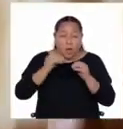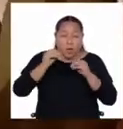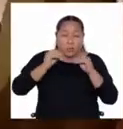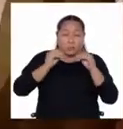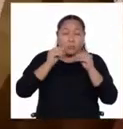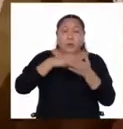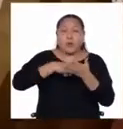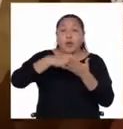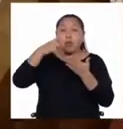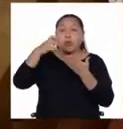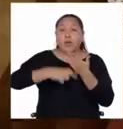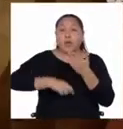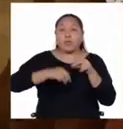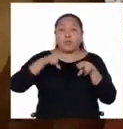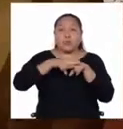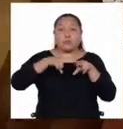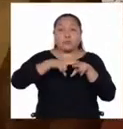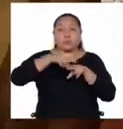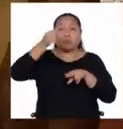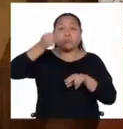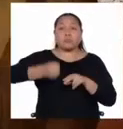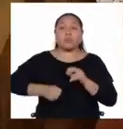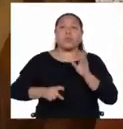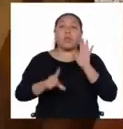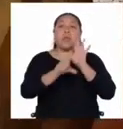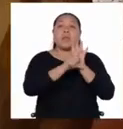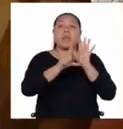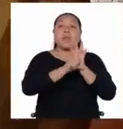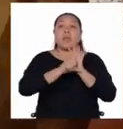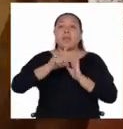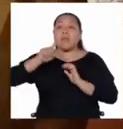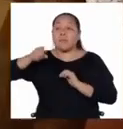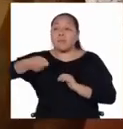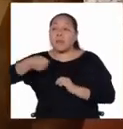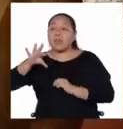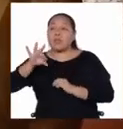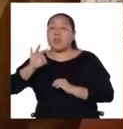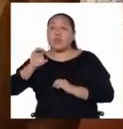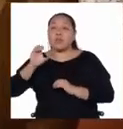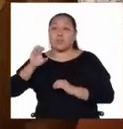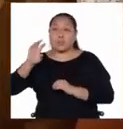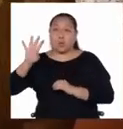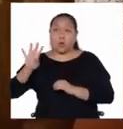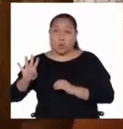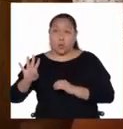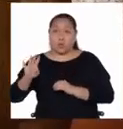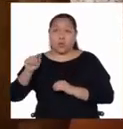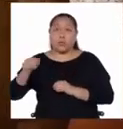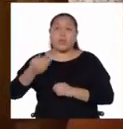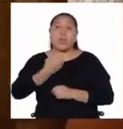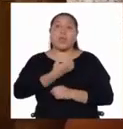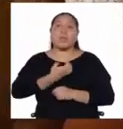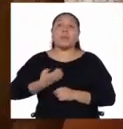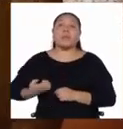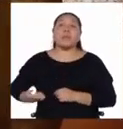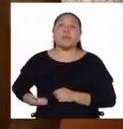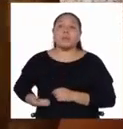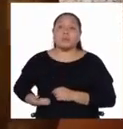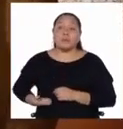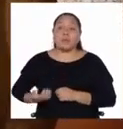sobre todo con una ley emitida en 1904, durante el gobierno